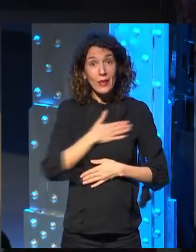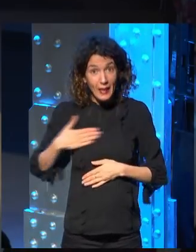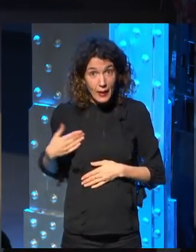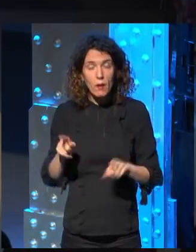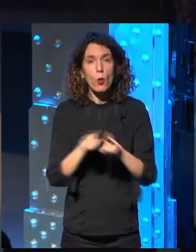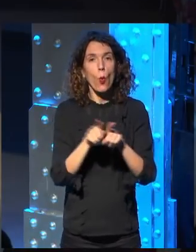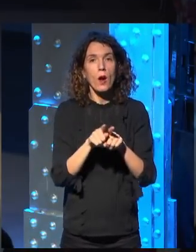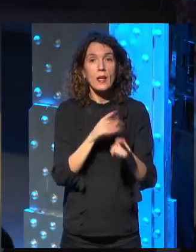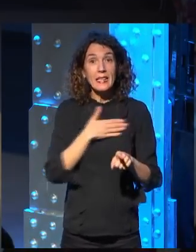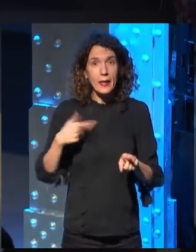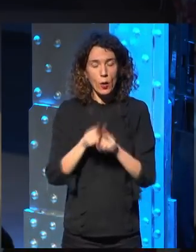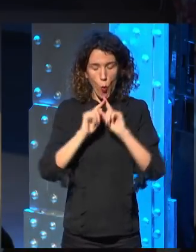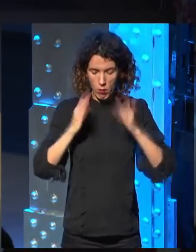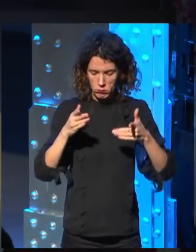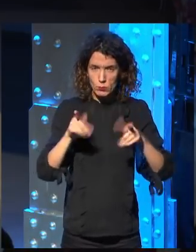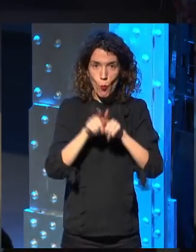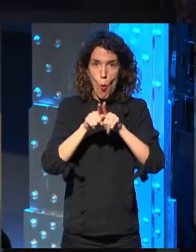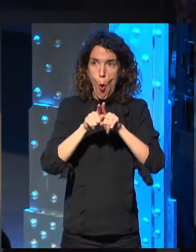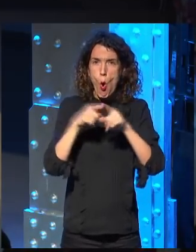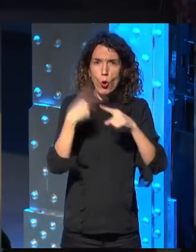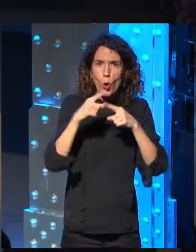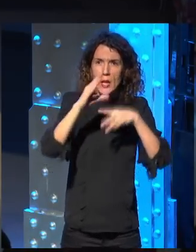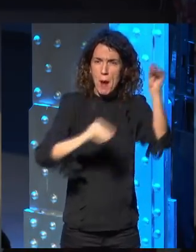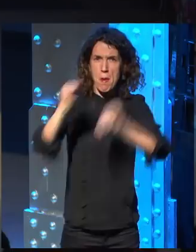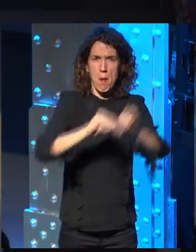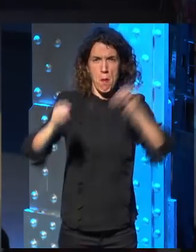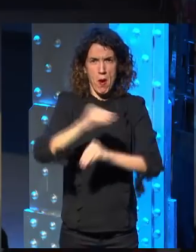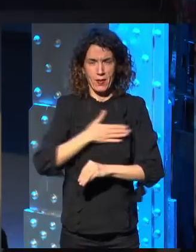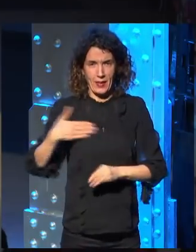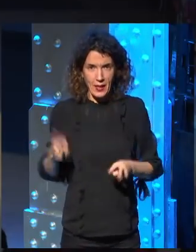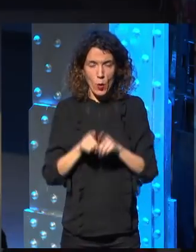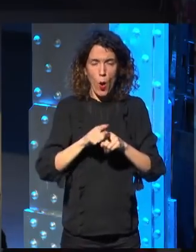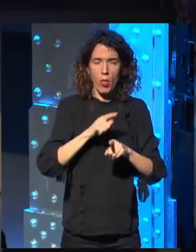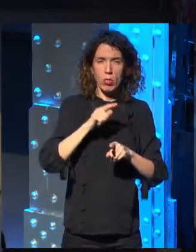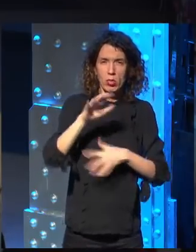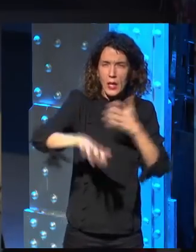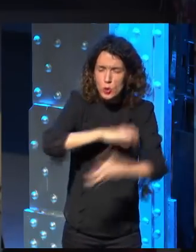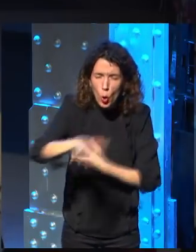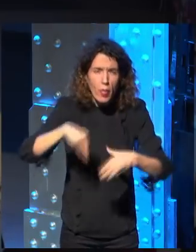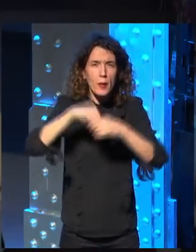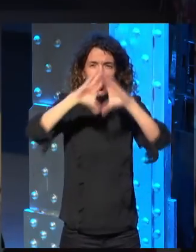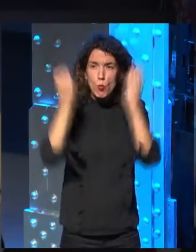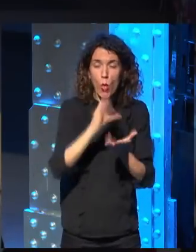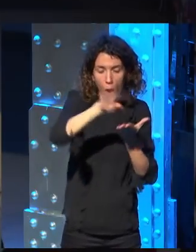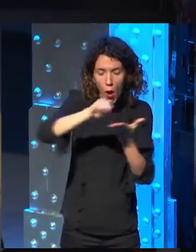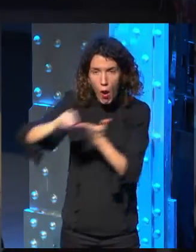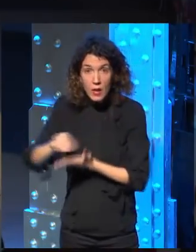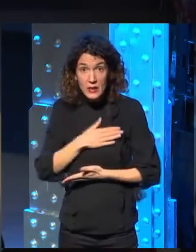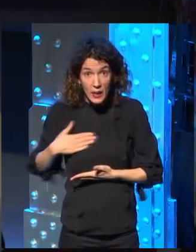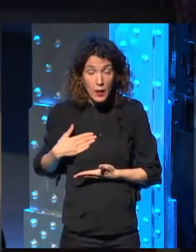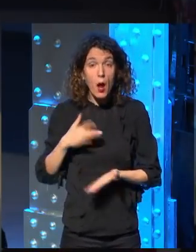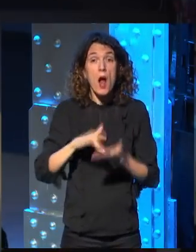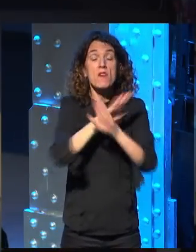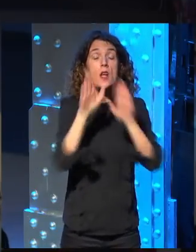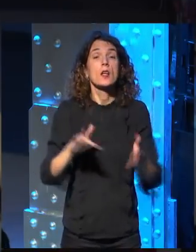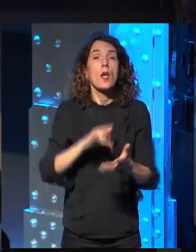quieres abarcar el mundo, ¿no? Quieres abarcar el desorden y el caos del mundo, pero lo que te puede pasar es